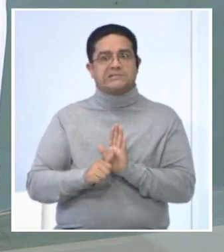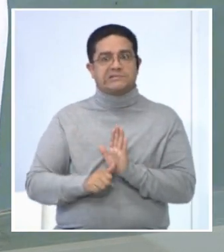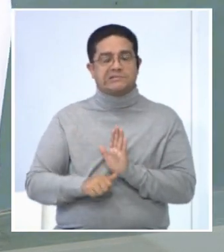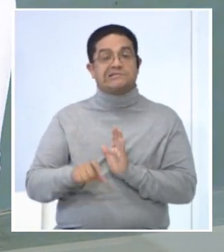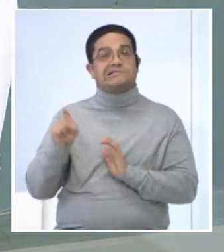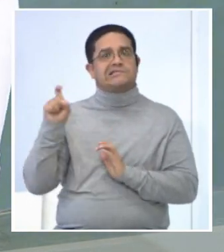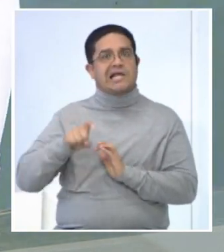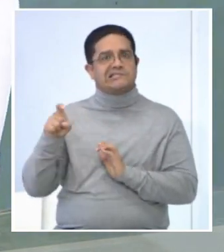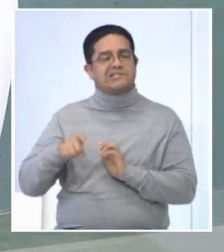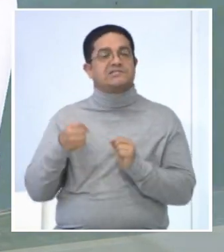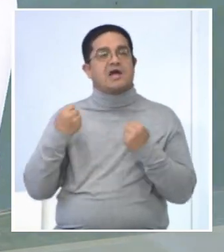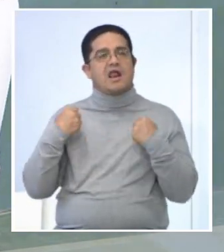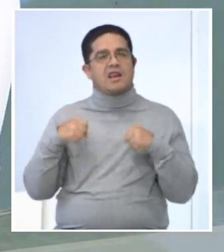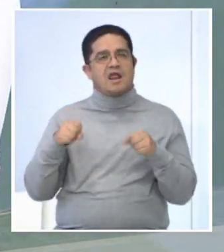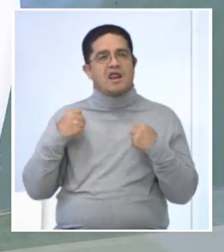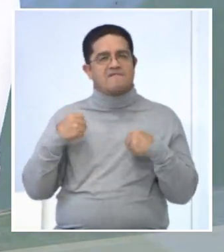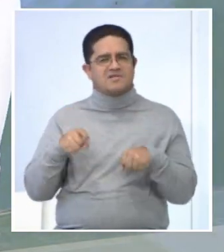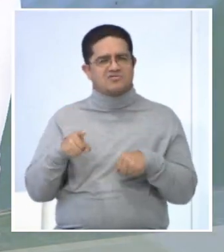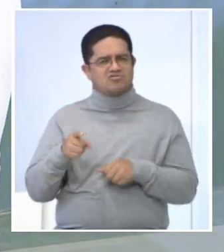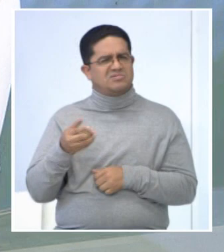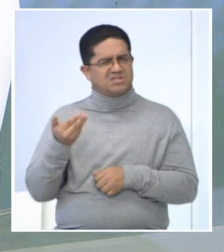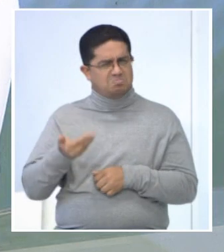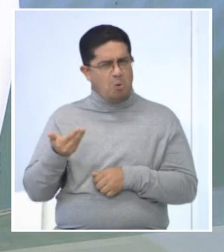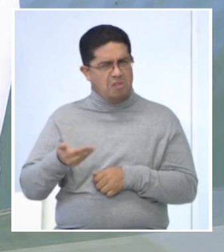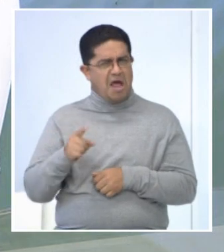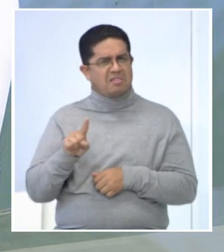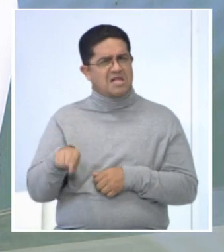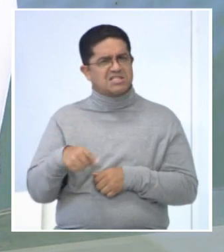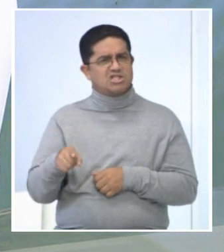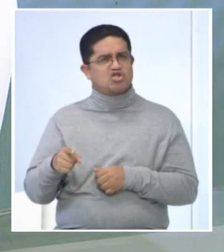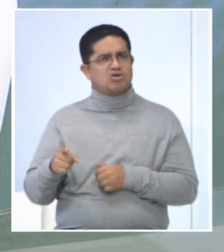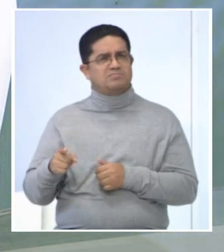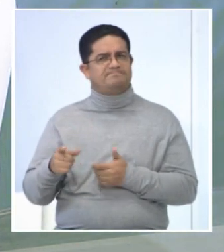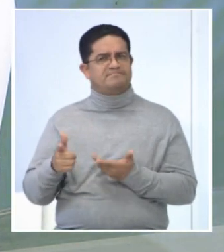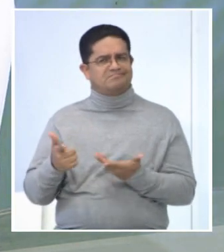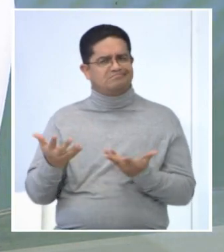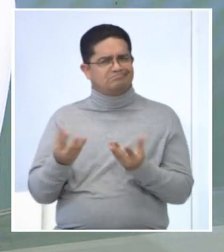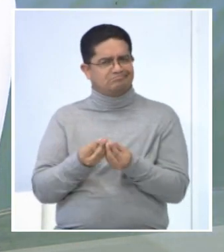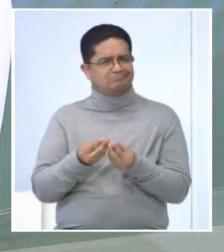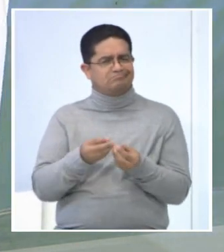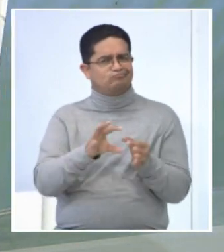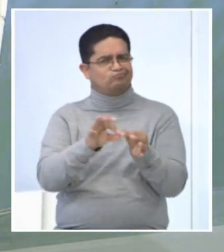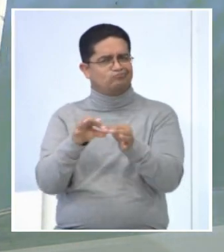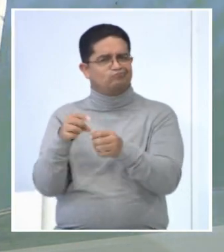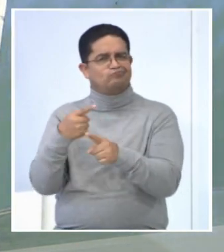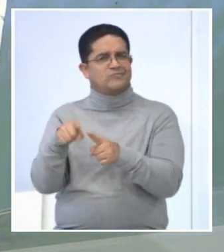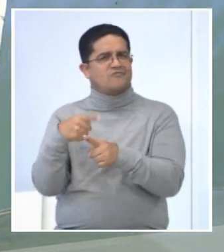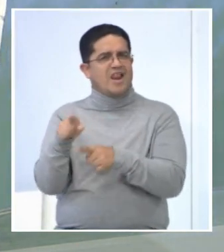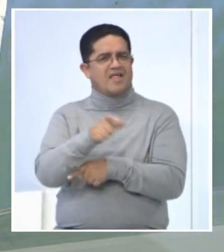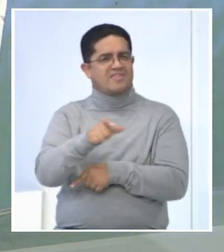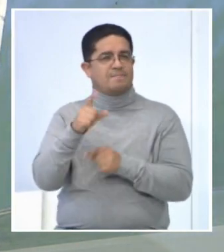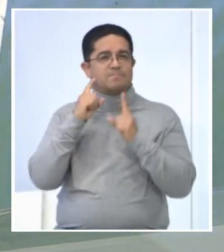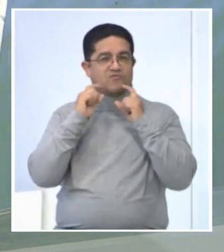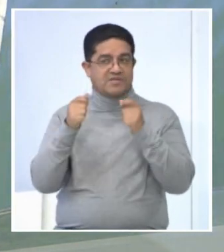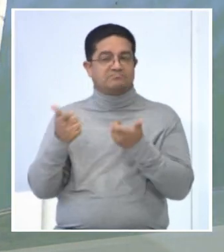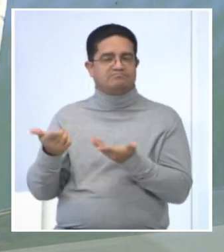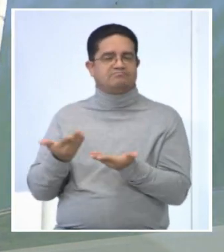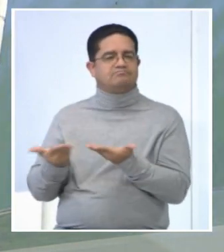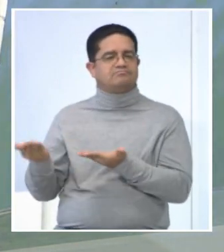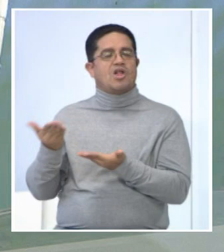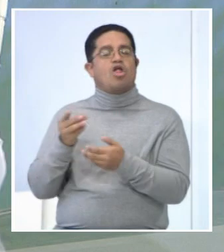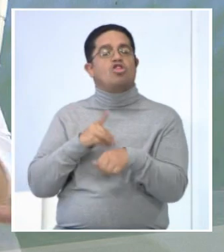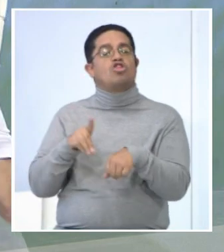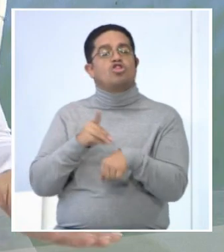realizar rehabilitación. ¿Qué tan importante es la unión del equipo multidisciplinario? Vamos a seguir hablando con la doctora Zuley Serrano, quien es